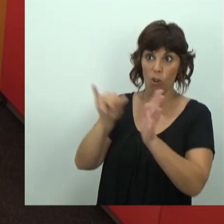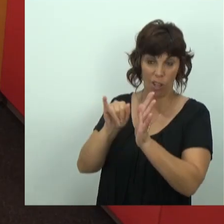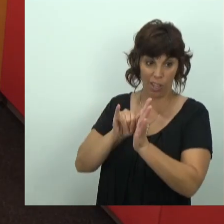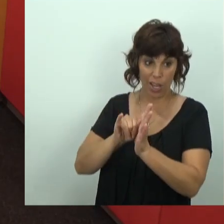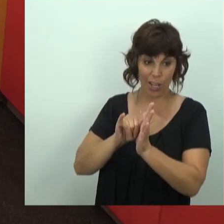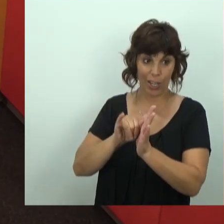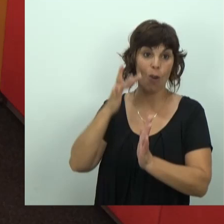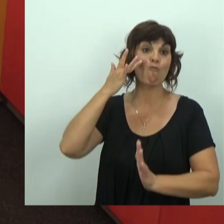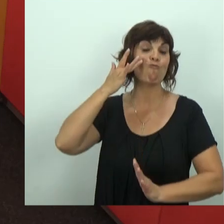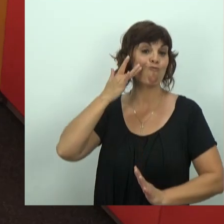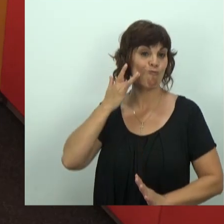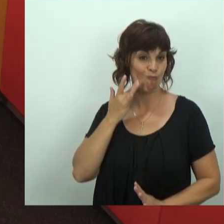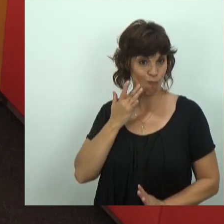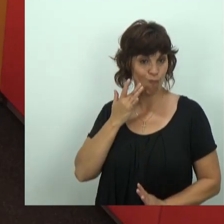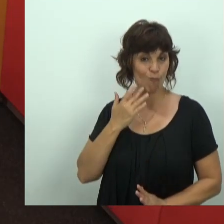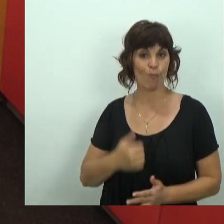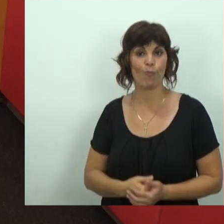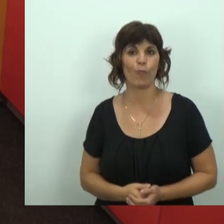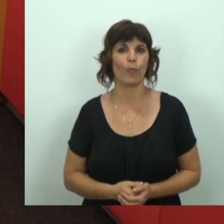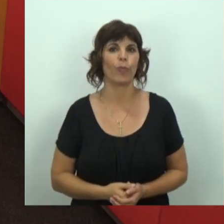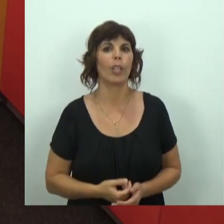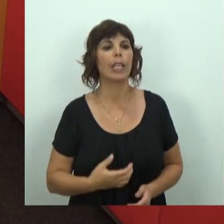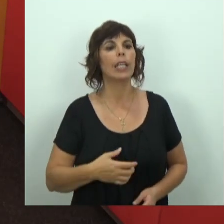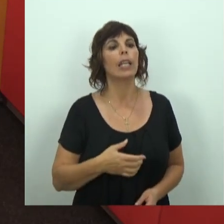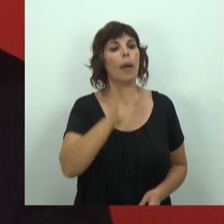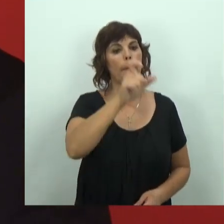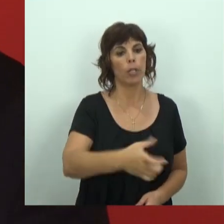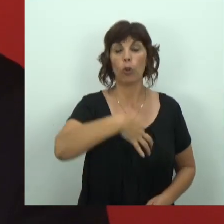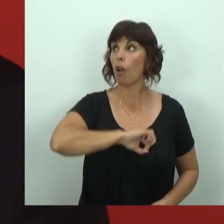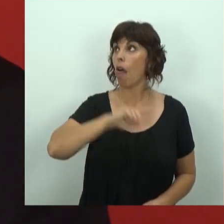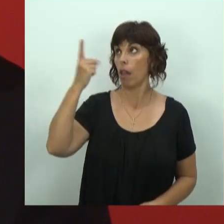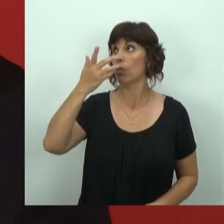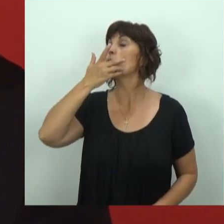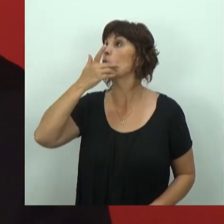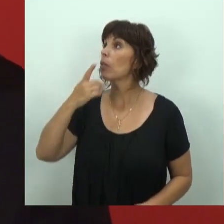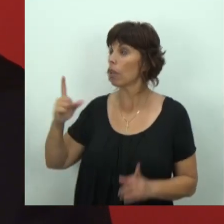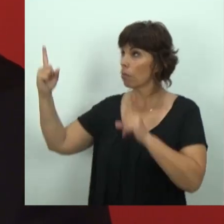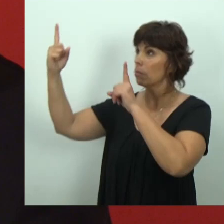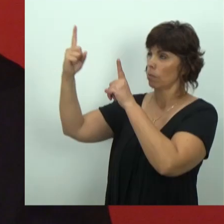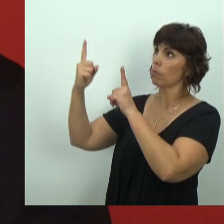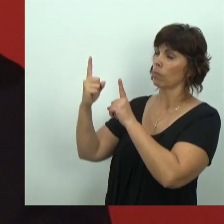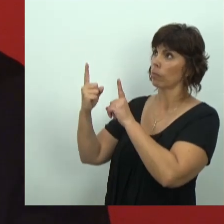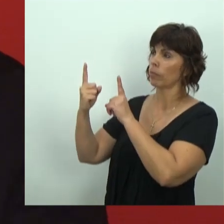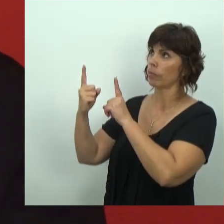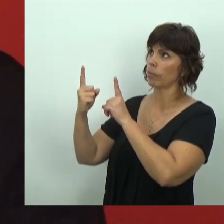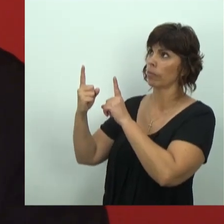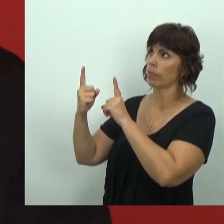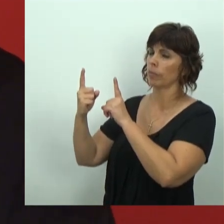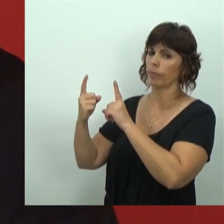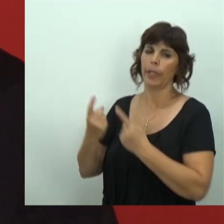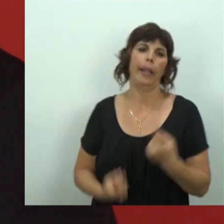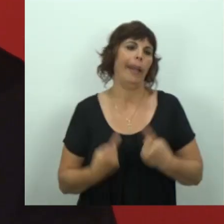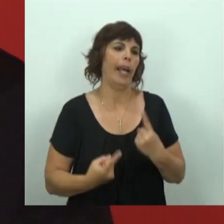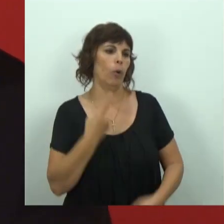Por eso, cuando una persona conoce al Señor y se acerca al Señor, algunos dirán,